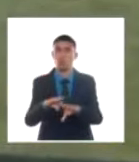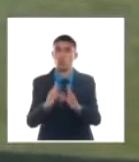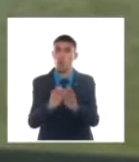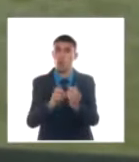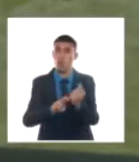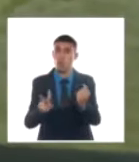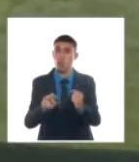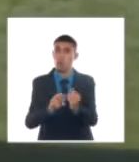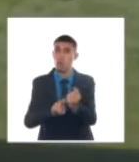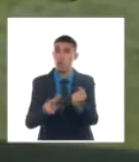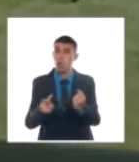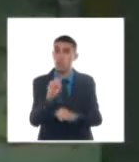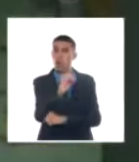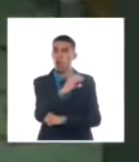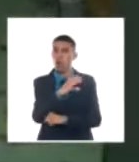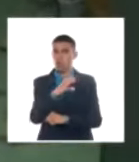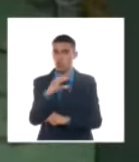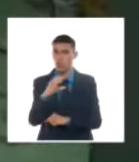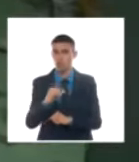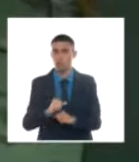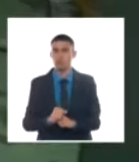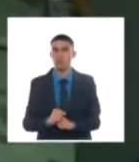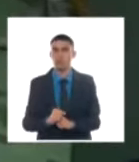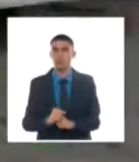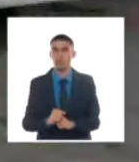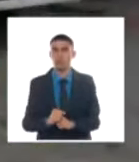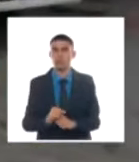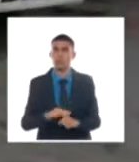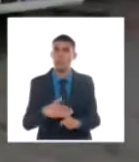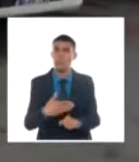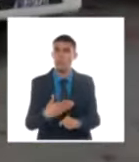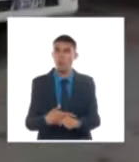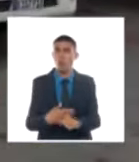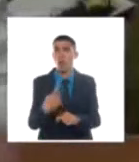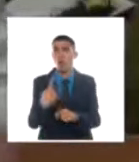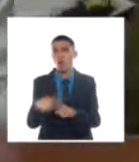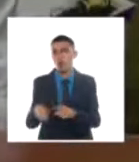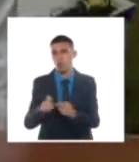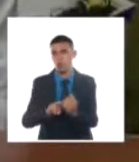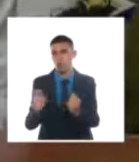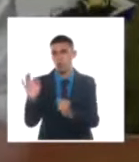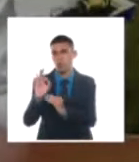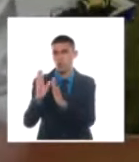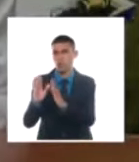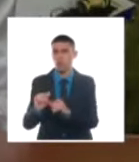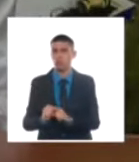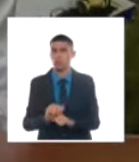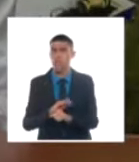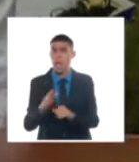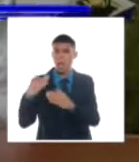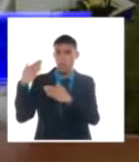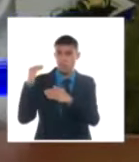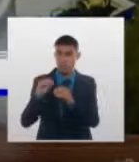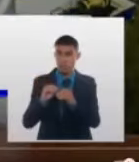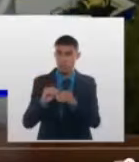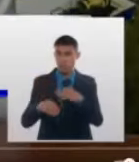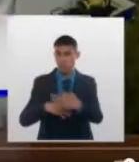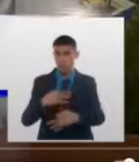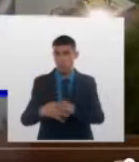las provincias occidentales, mientras ocurre el traslado a las orientales. Como se anunció, tenemos la leche y